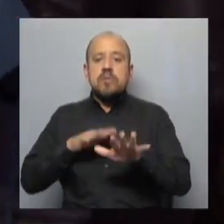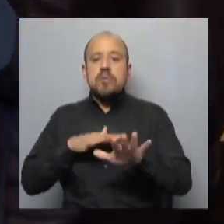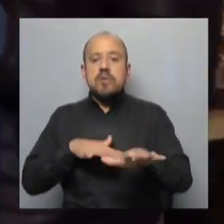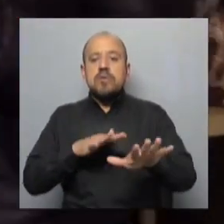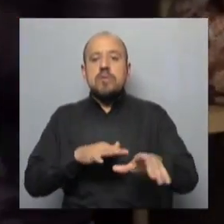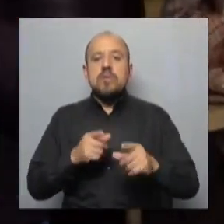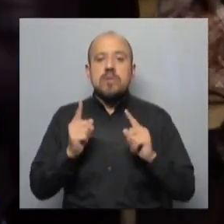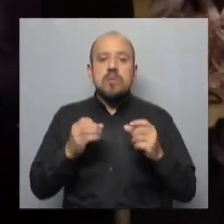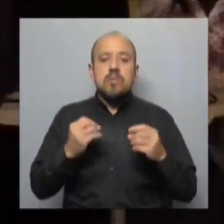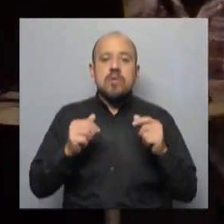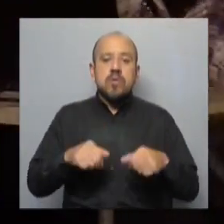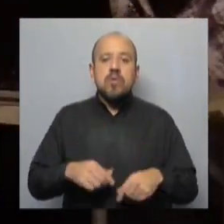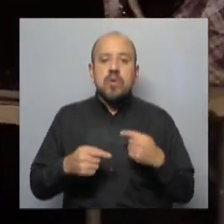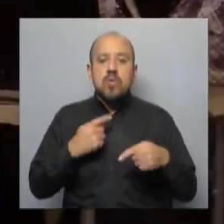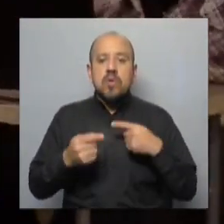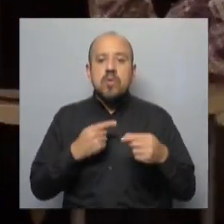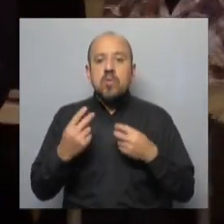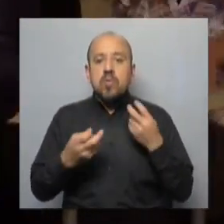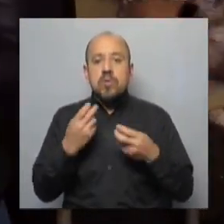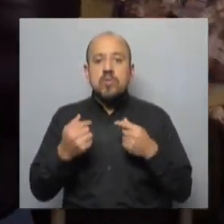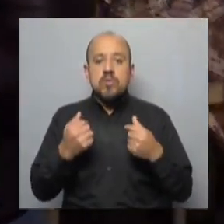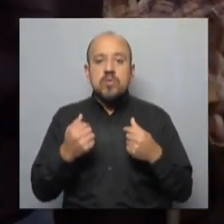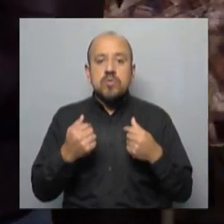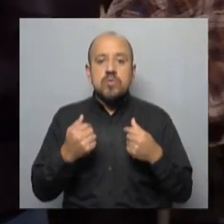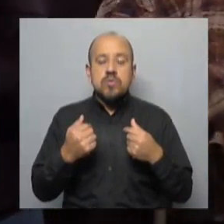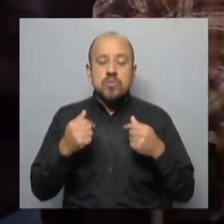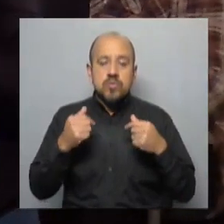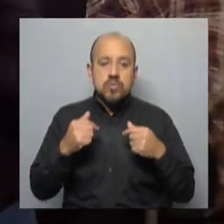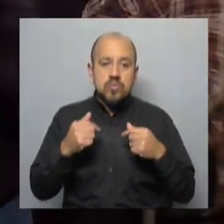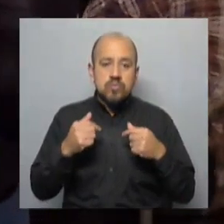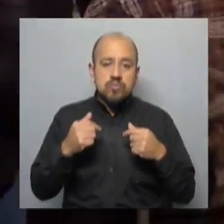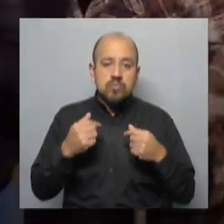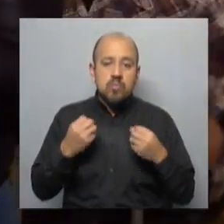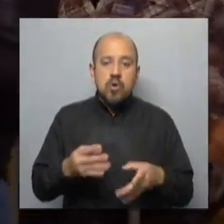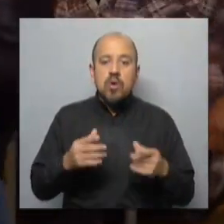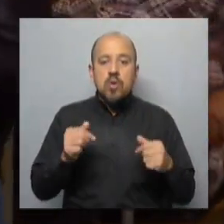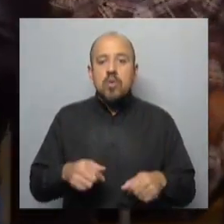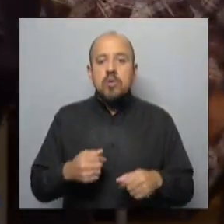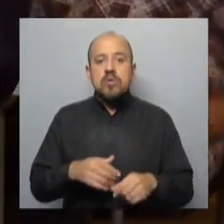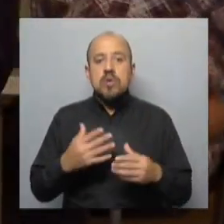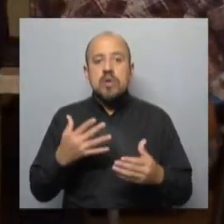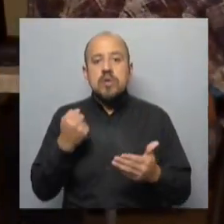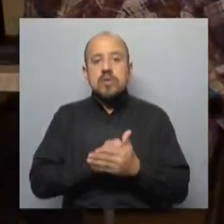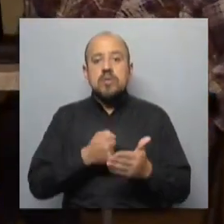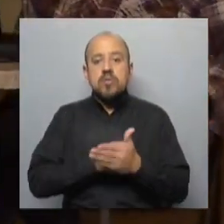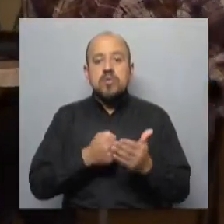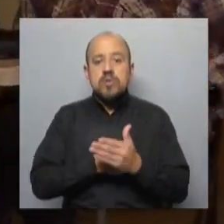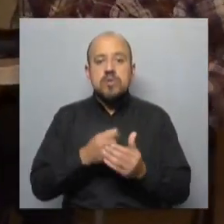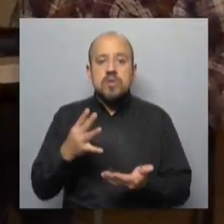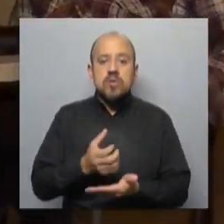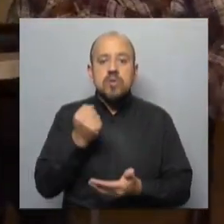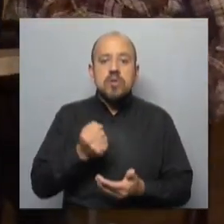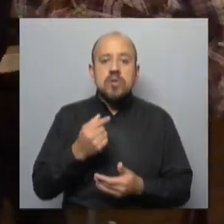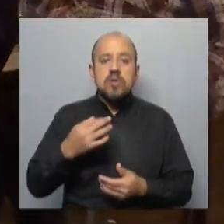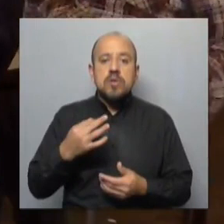porque las que hoy seguimos buscando porque nuestro seguimos buscando porque nuestra lucha es por encontrarlas vivas por